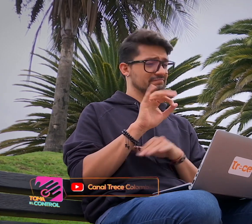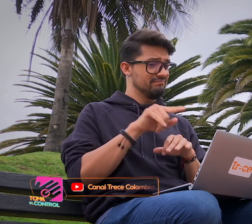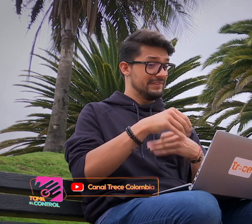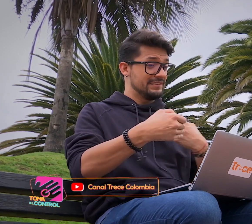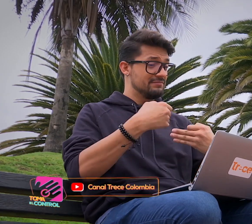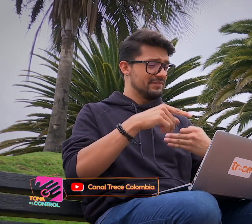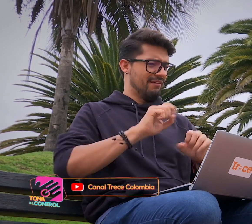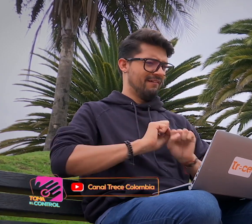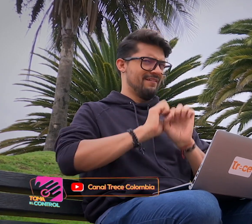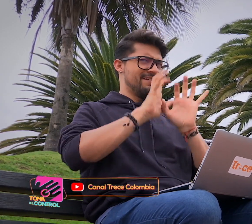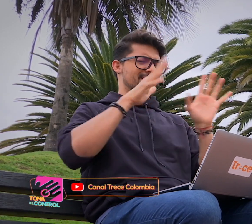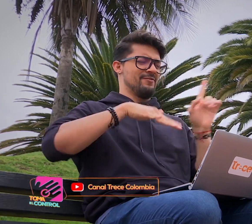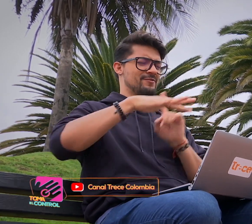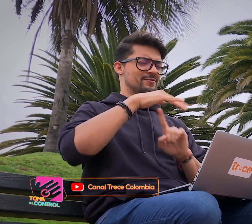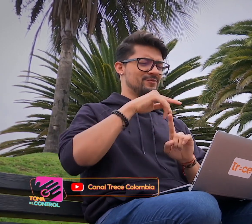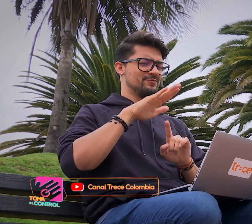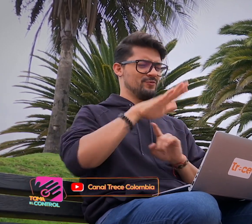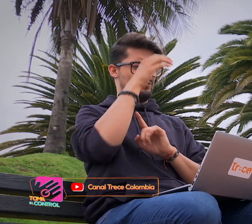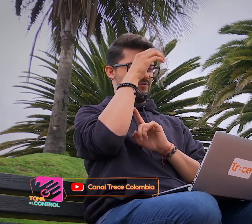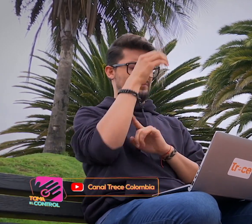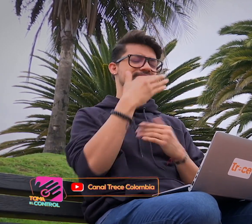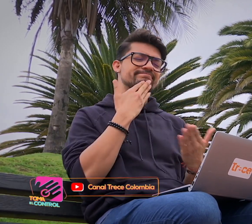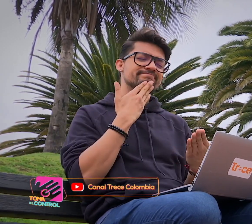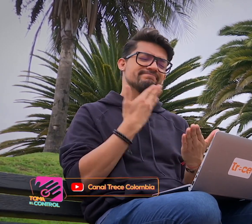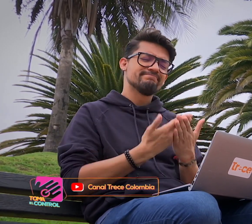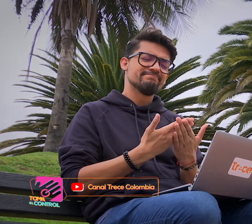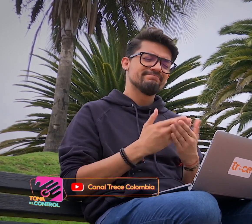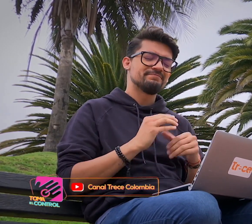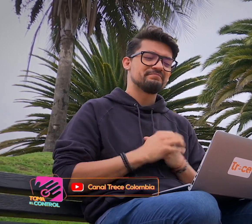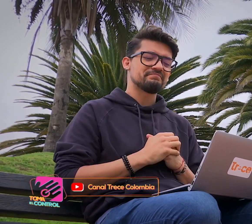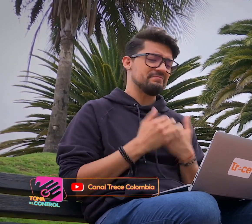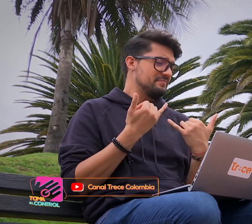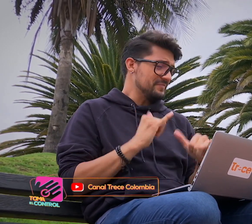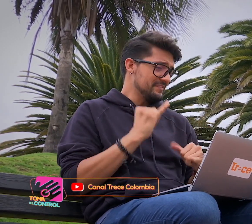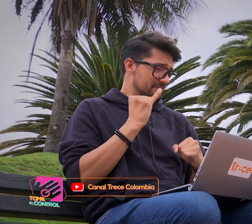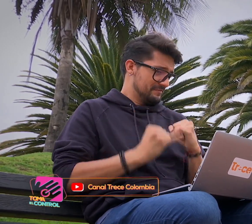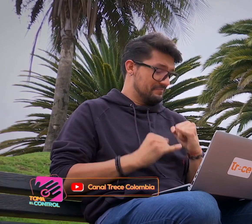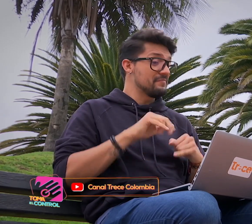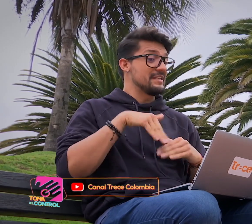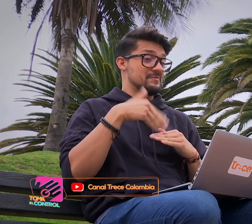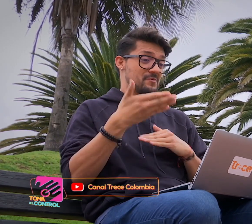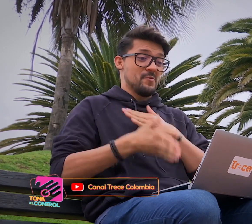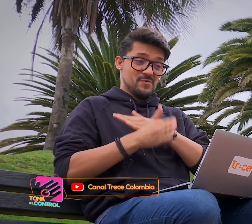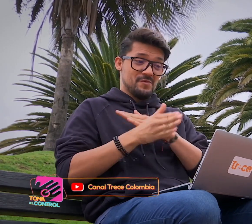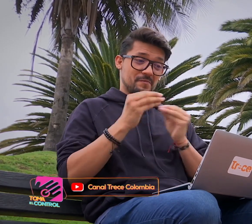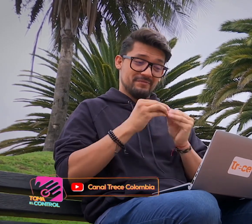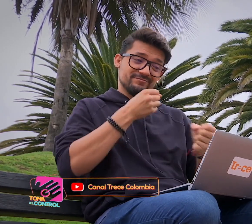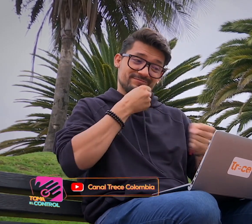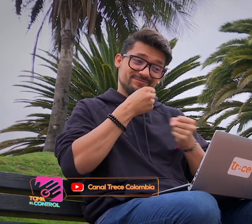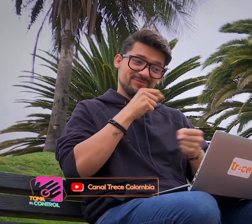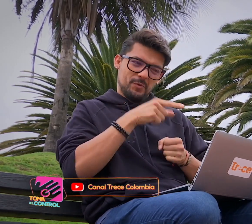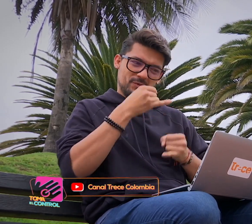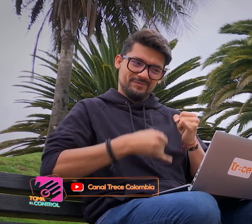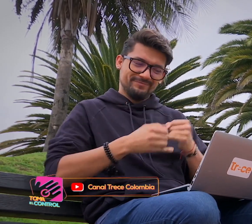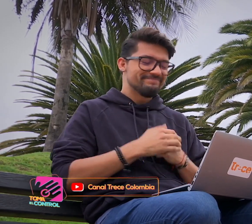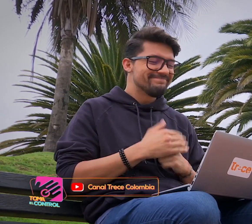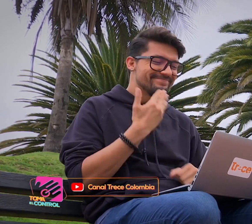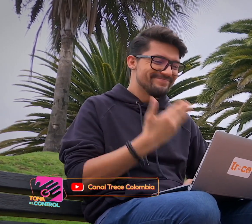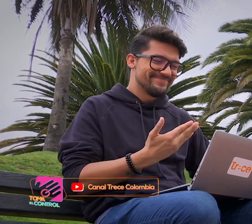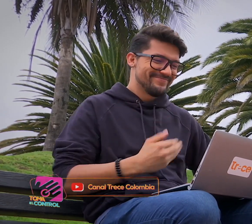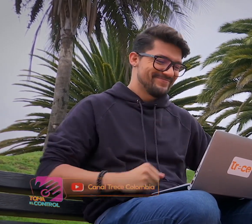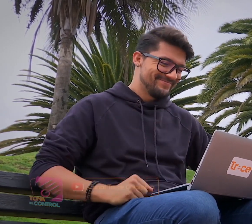Adriana, por hoy terminamos. Gracias por tus explicaciones y por aclararnos estos conceptos. Nos vemos en la próxima entrevista.